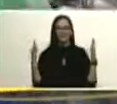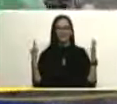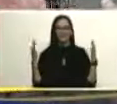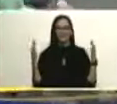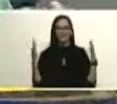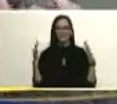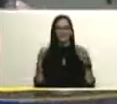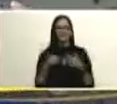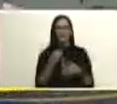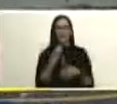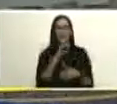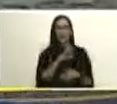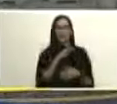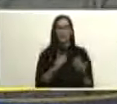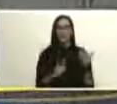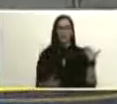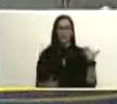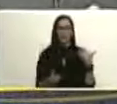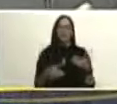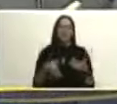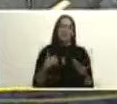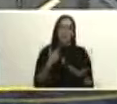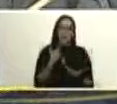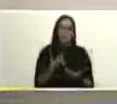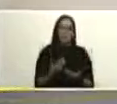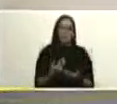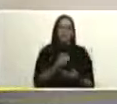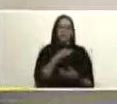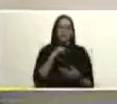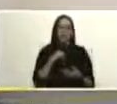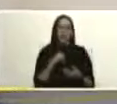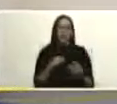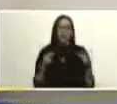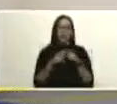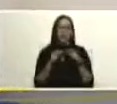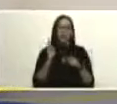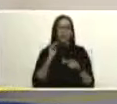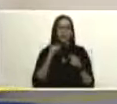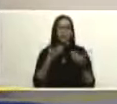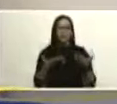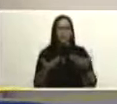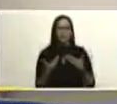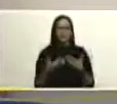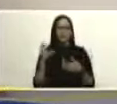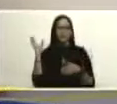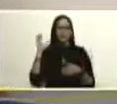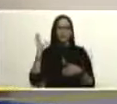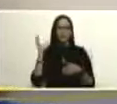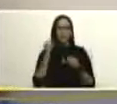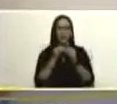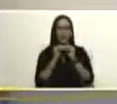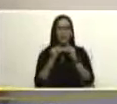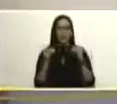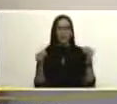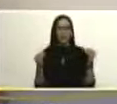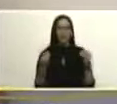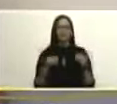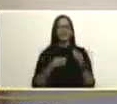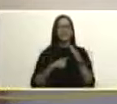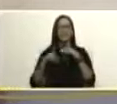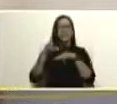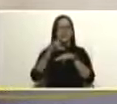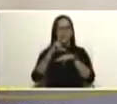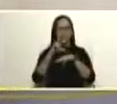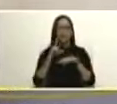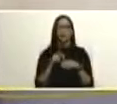Bueno, señor presidente, ¿y qué le puedo decir? Que nosotros, el equipo que usted mandó de Caracas a reparar este liceo emblemático de Pérez Bornal,